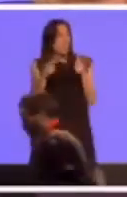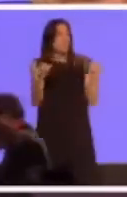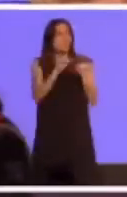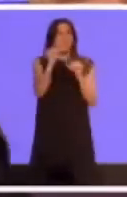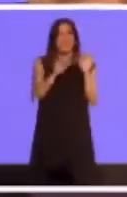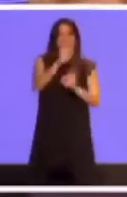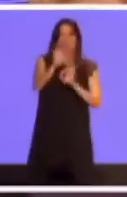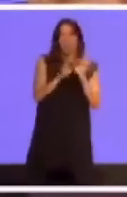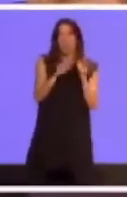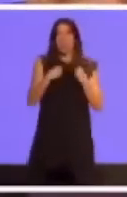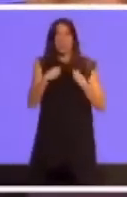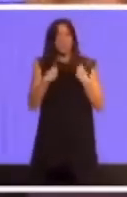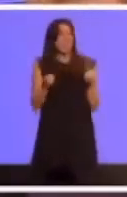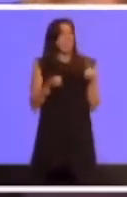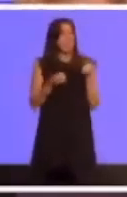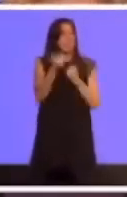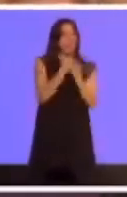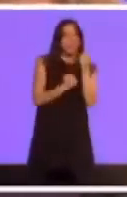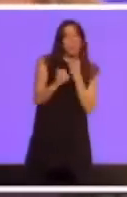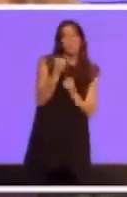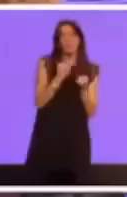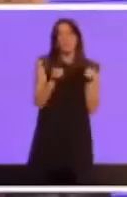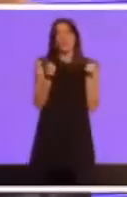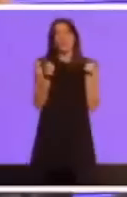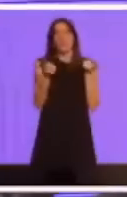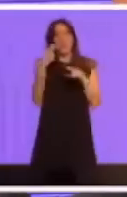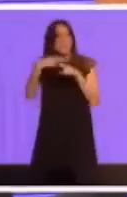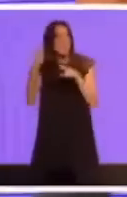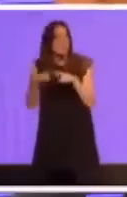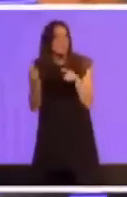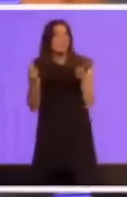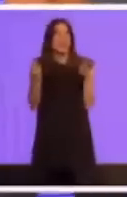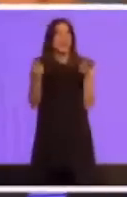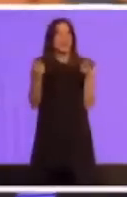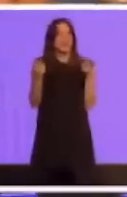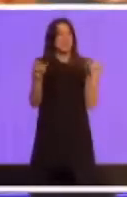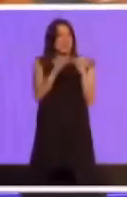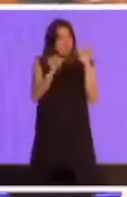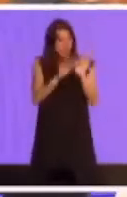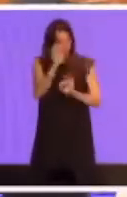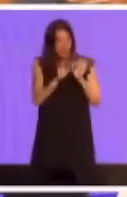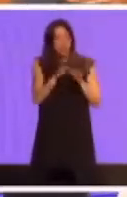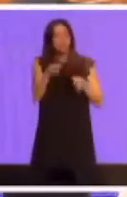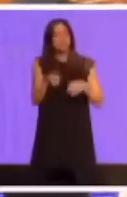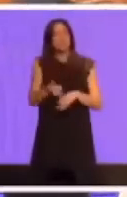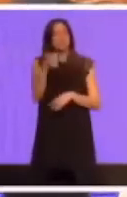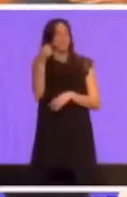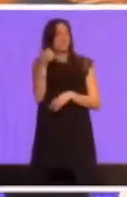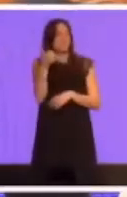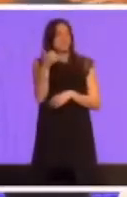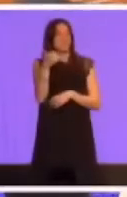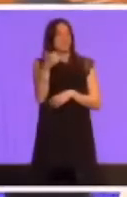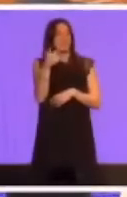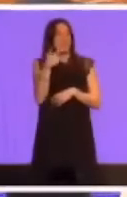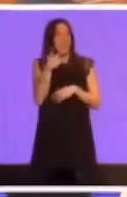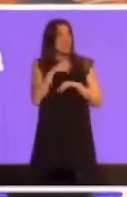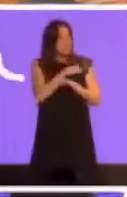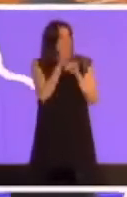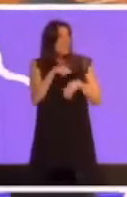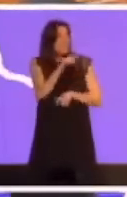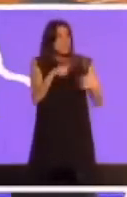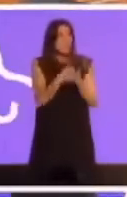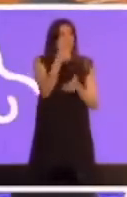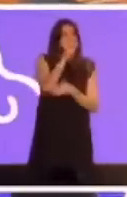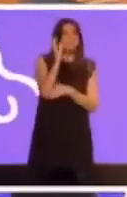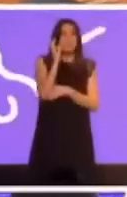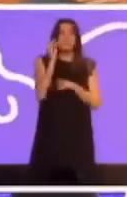forma de organizar la vida de organizar la economía de organizar la política que sea más justa que permita la felicidad de todos y